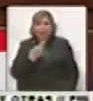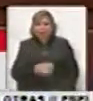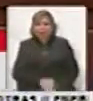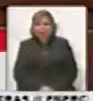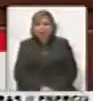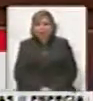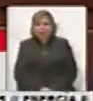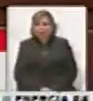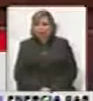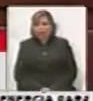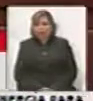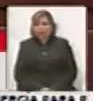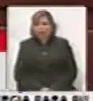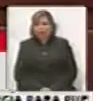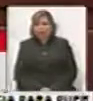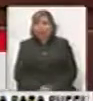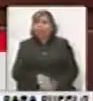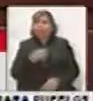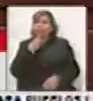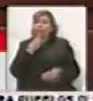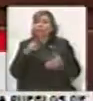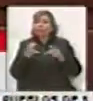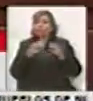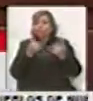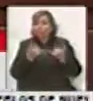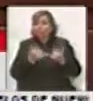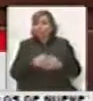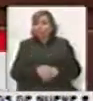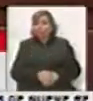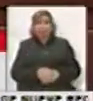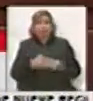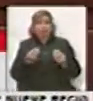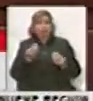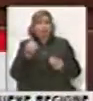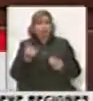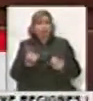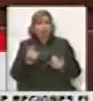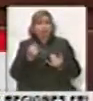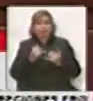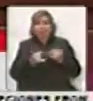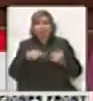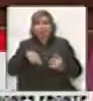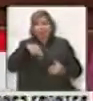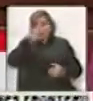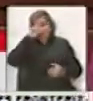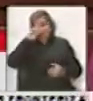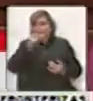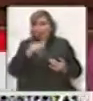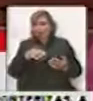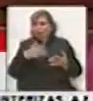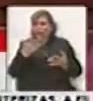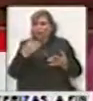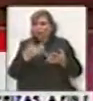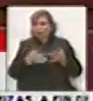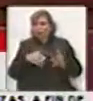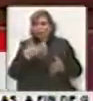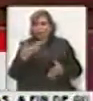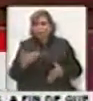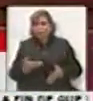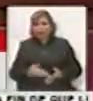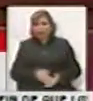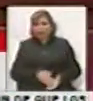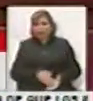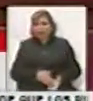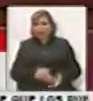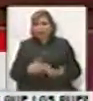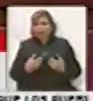así hoy, presidente? Lo estamos haciendo así hoy porque ha pasado que en nuestro país han existido personas que